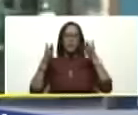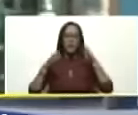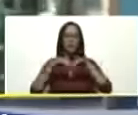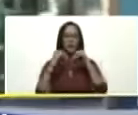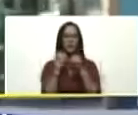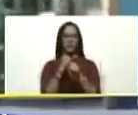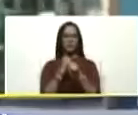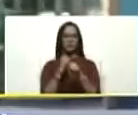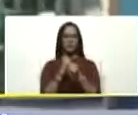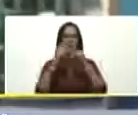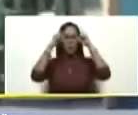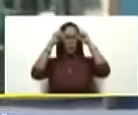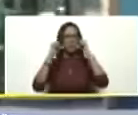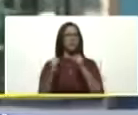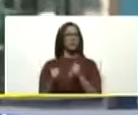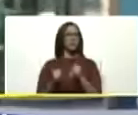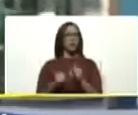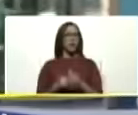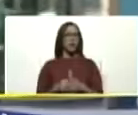obrera profesional,